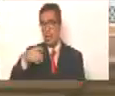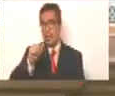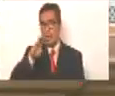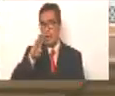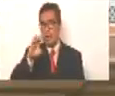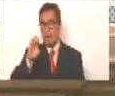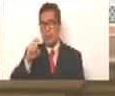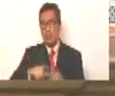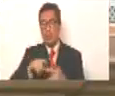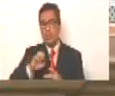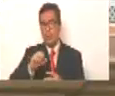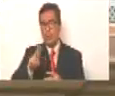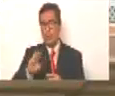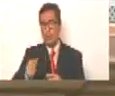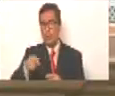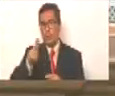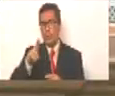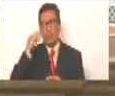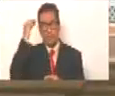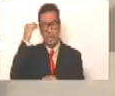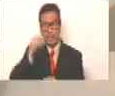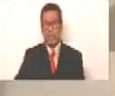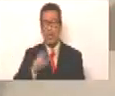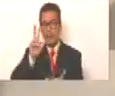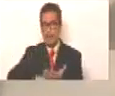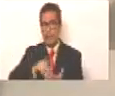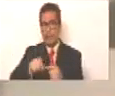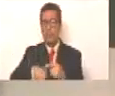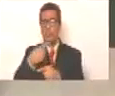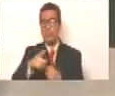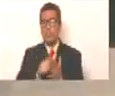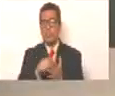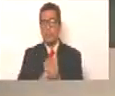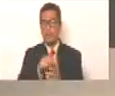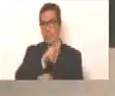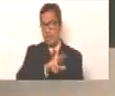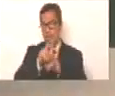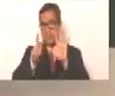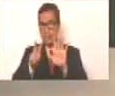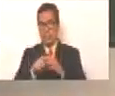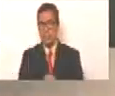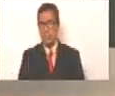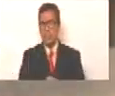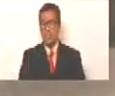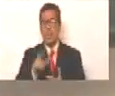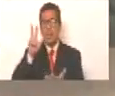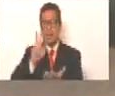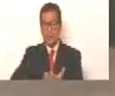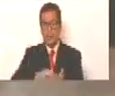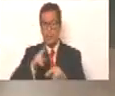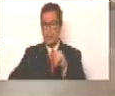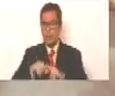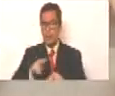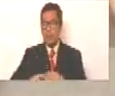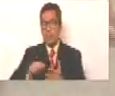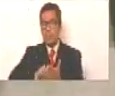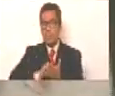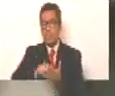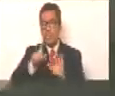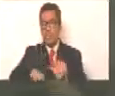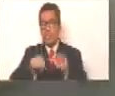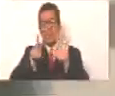En consideración. Aprobado. Siguiente. 37. Se sugiere aprobar la creación del contenido del artículo 17, quedando